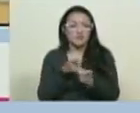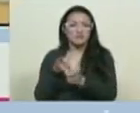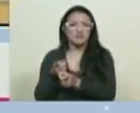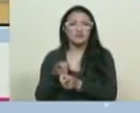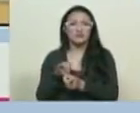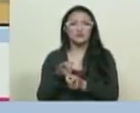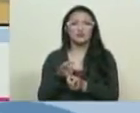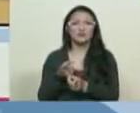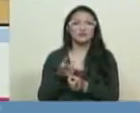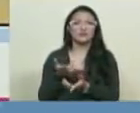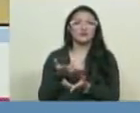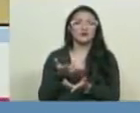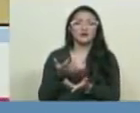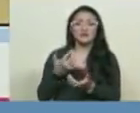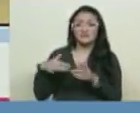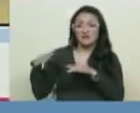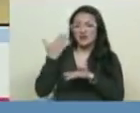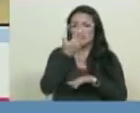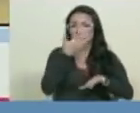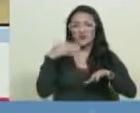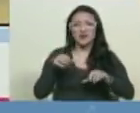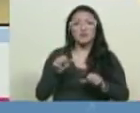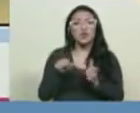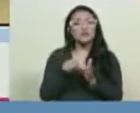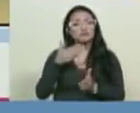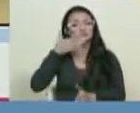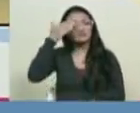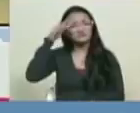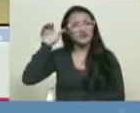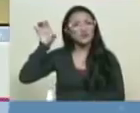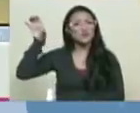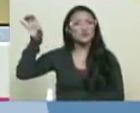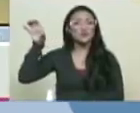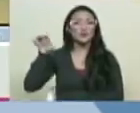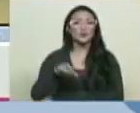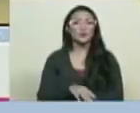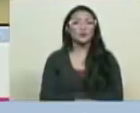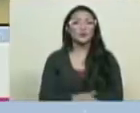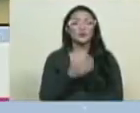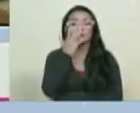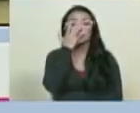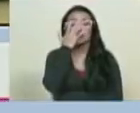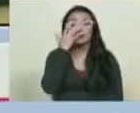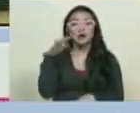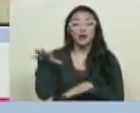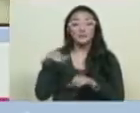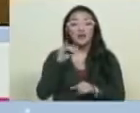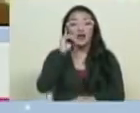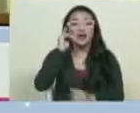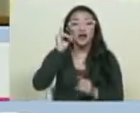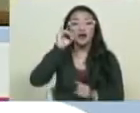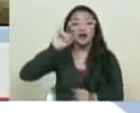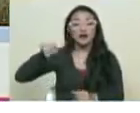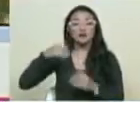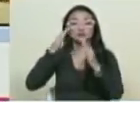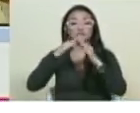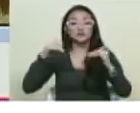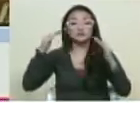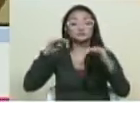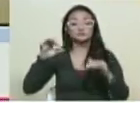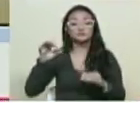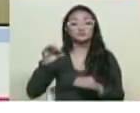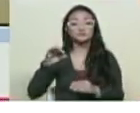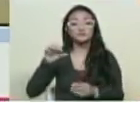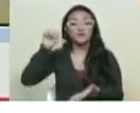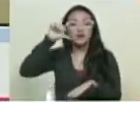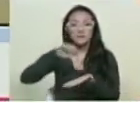ocurriendo lo que hace el imperialismo en el Medio Oriente, que reconoce como capital Jerusalén, que es la capital de Palestina, para